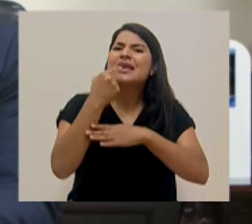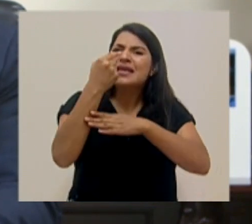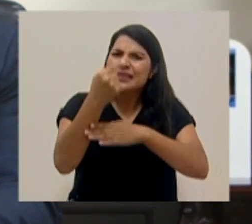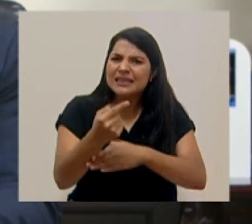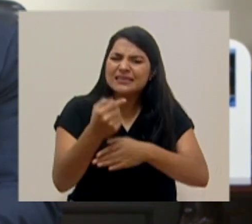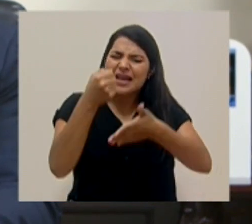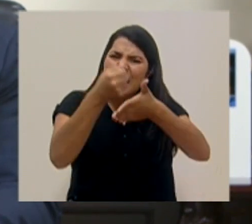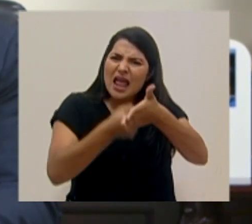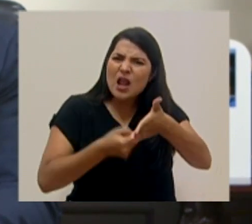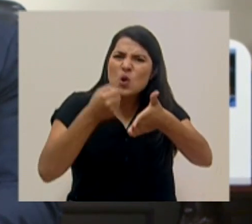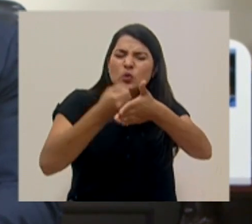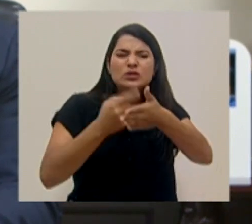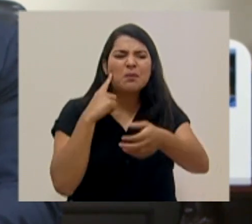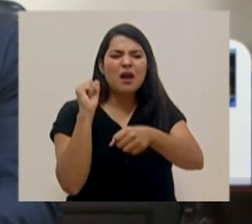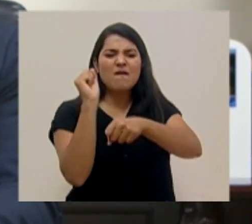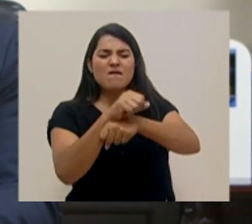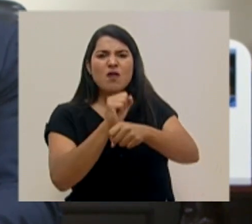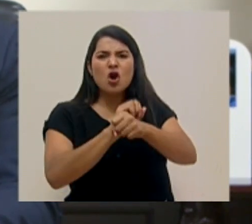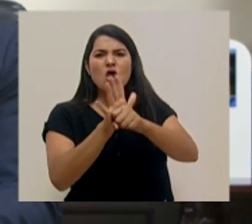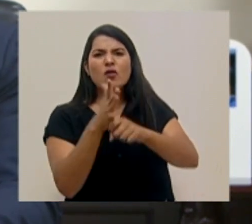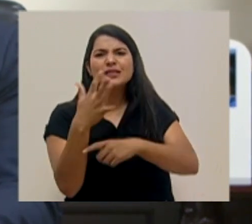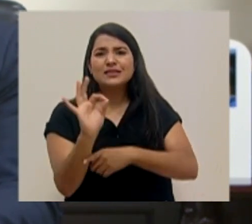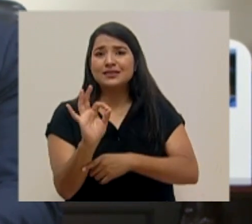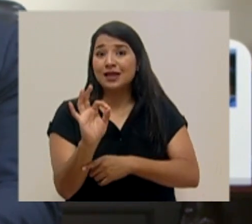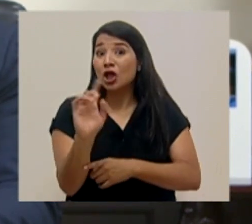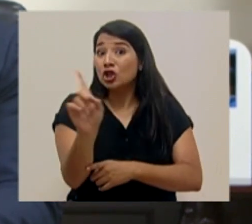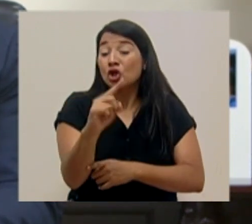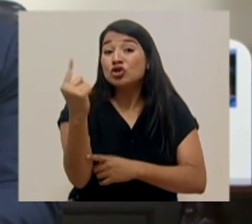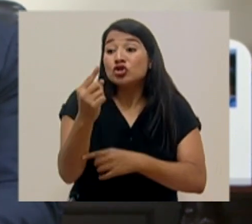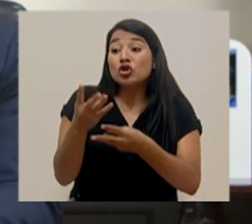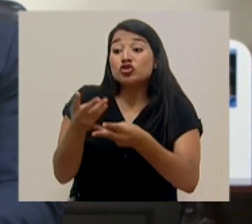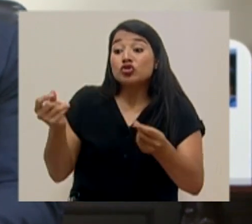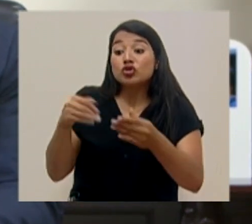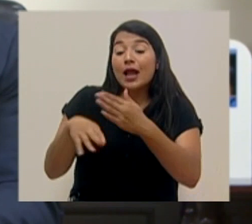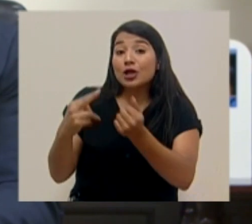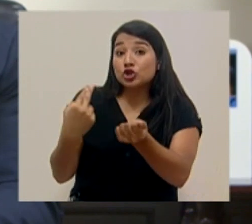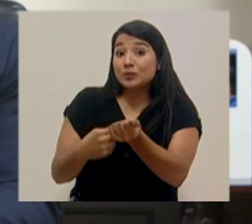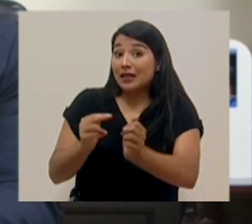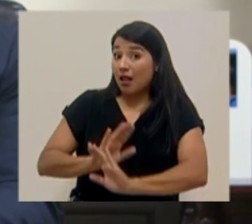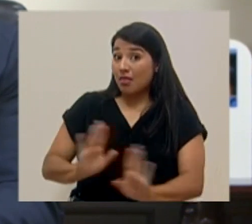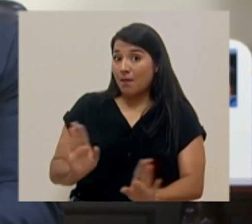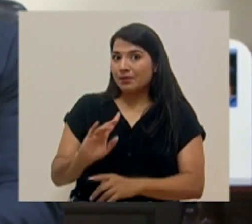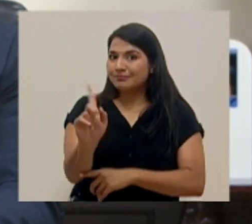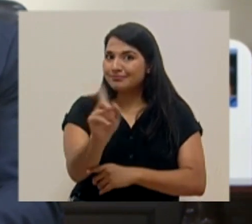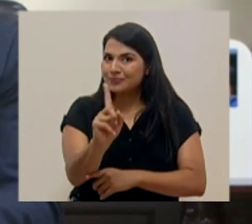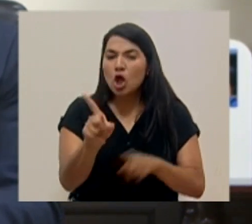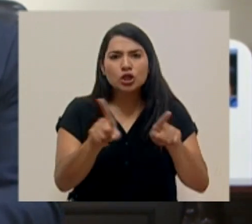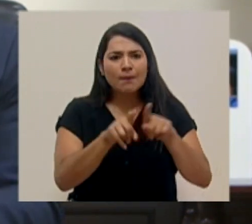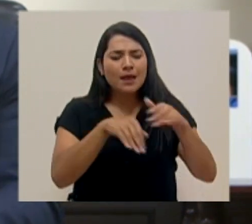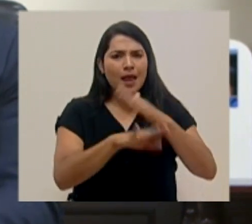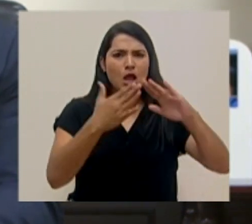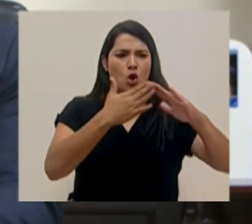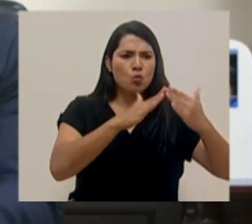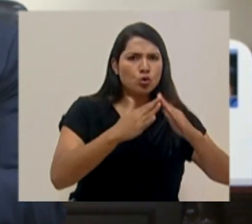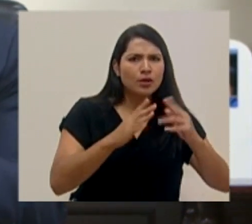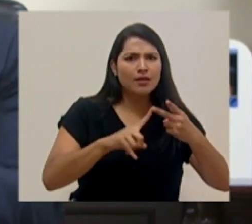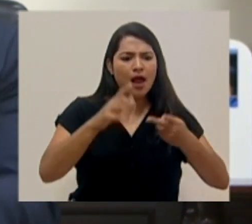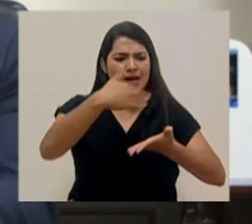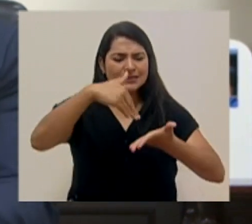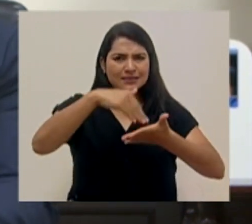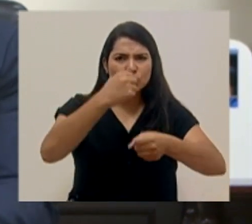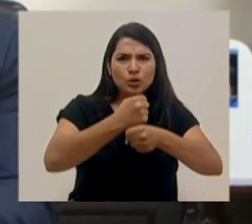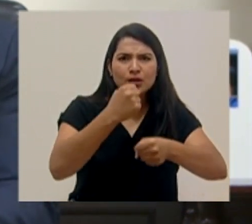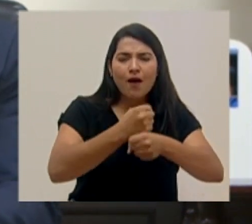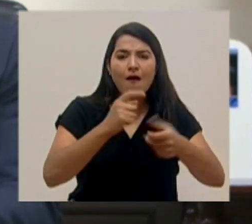el COVID-19 no se gana solo en los hospitales, sino en las comunidades, en los centros de trabajo, en